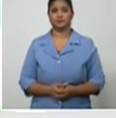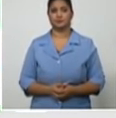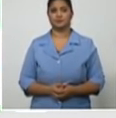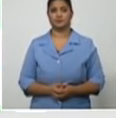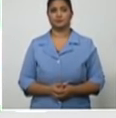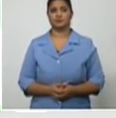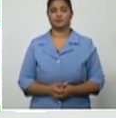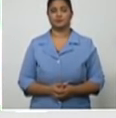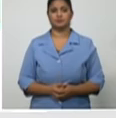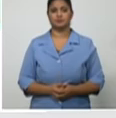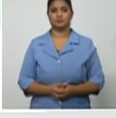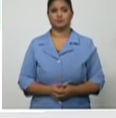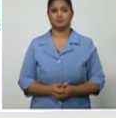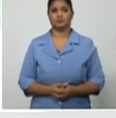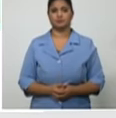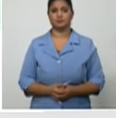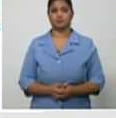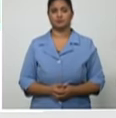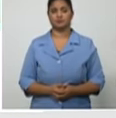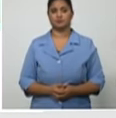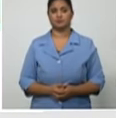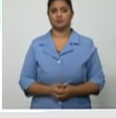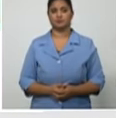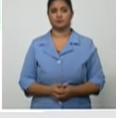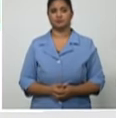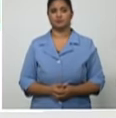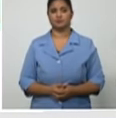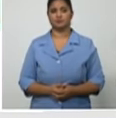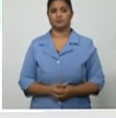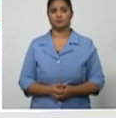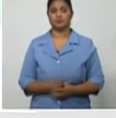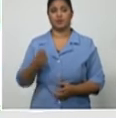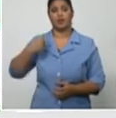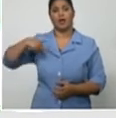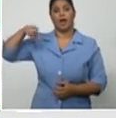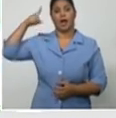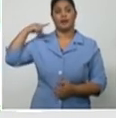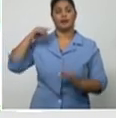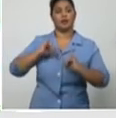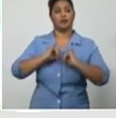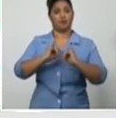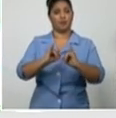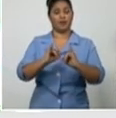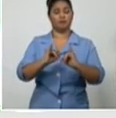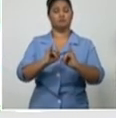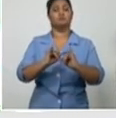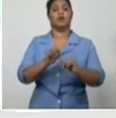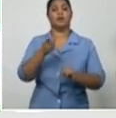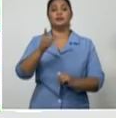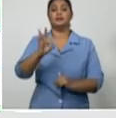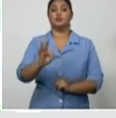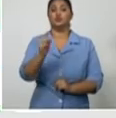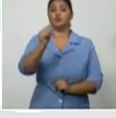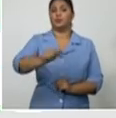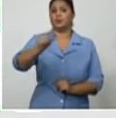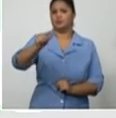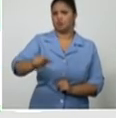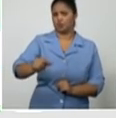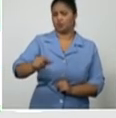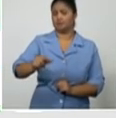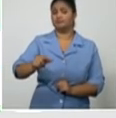confirmado. 18, como yo informé ayer, el 1,7%, pues son